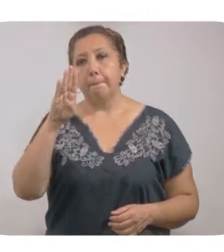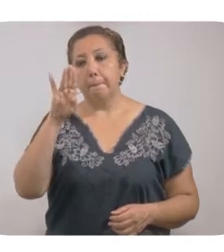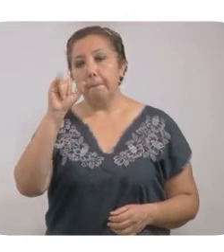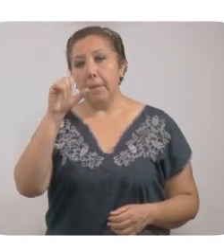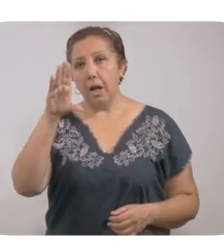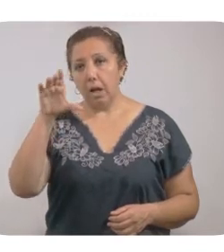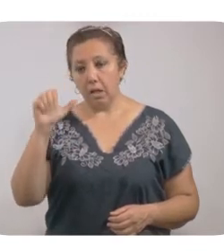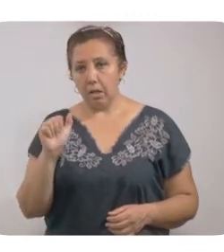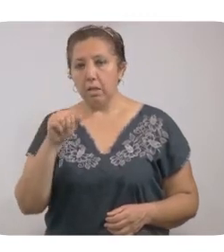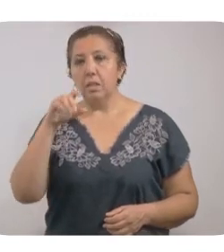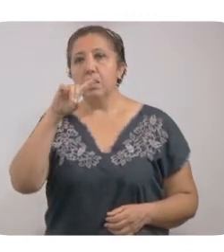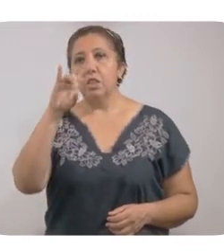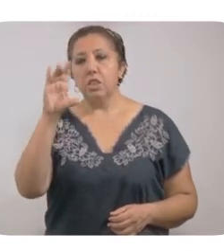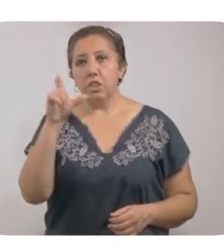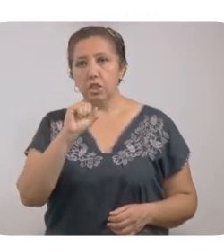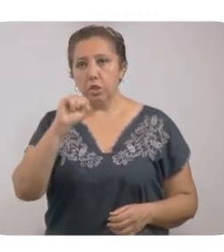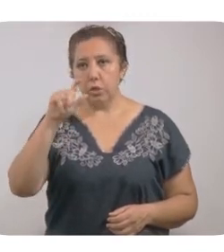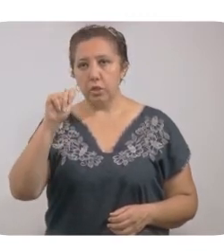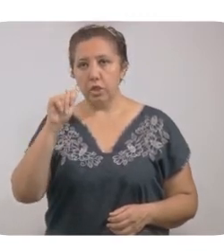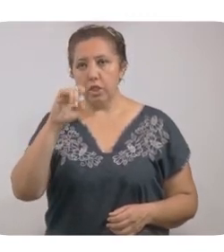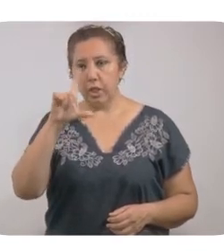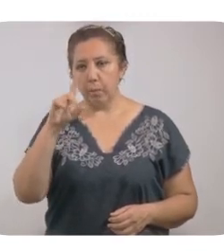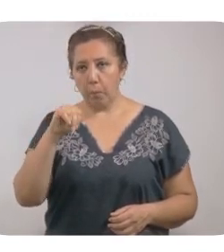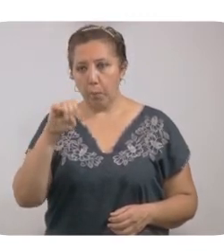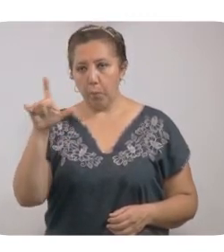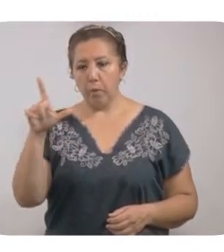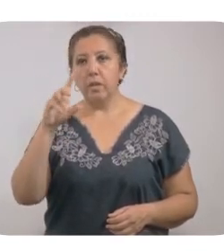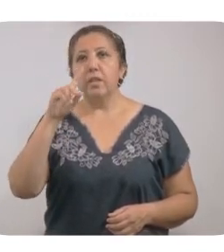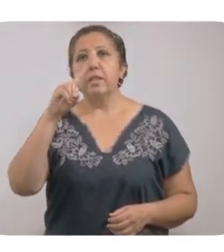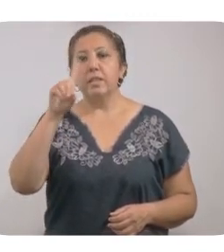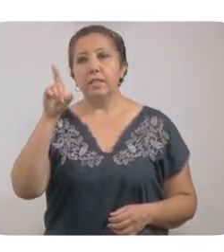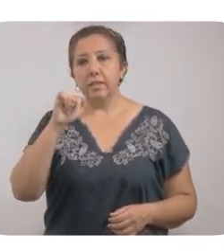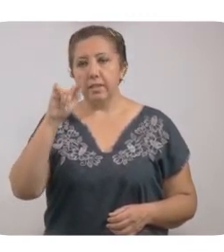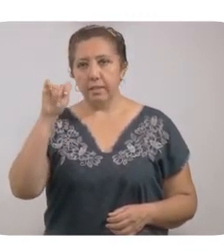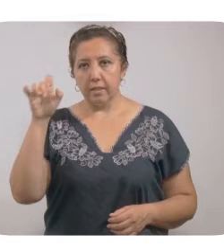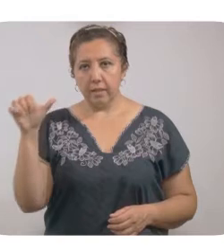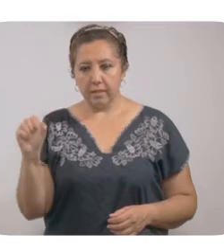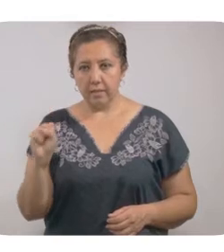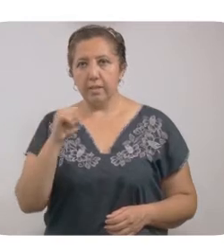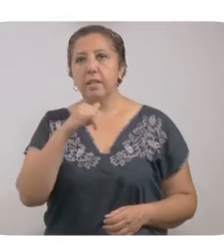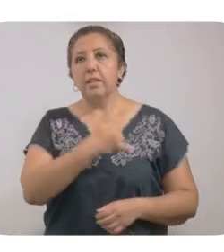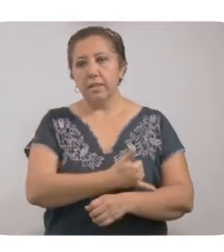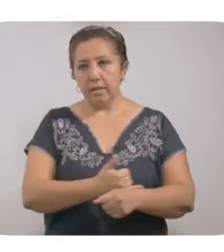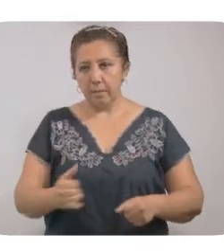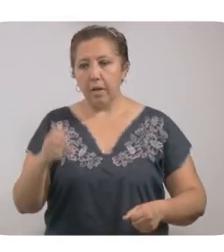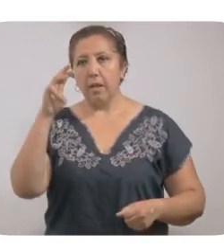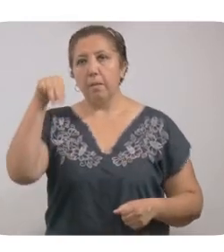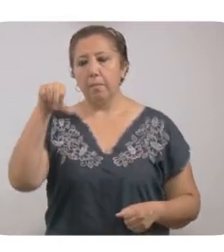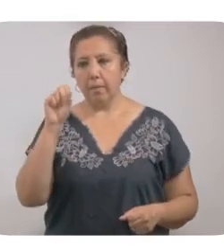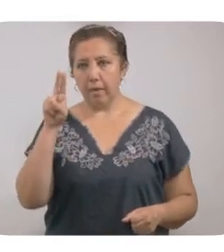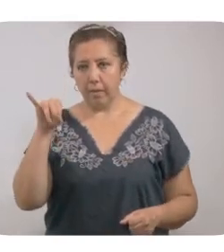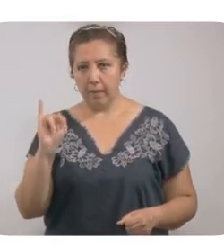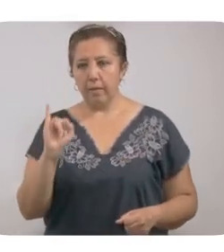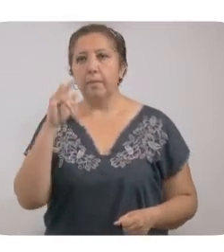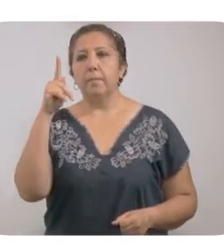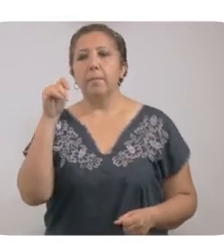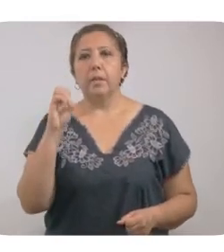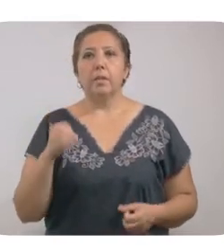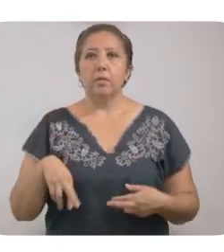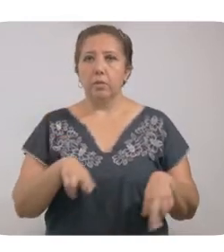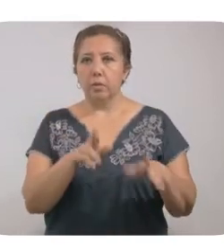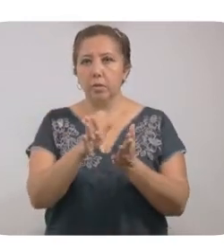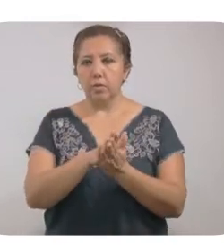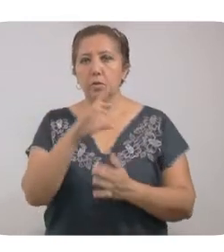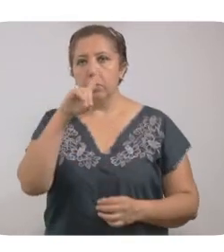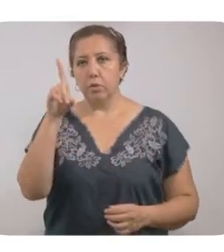Cacalchem, Chemash, Chiquinzonot, Tzemul, Tzitaz, Junocmá, Izamal, Maní, Mococha, Peto, Río